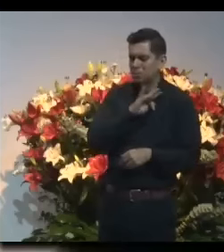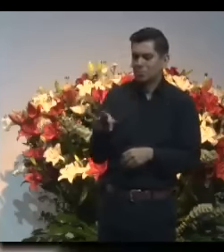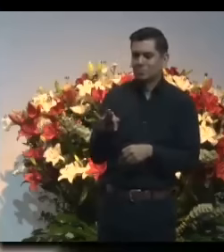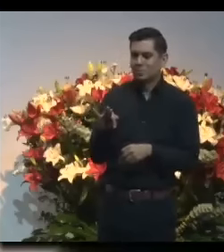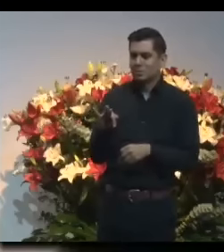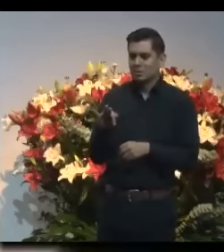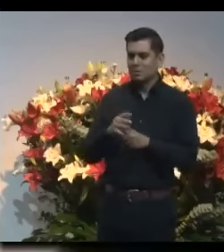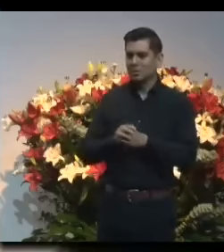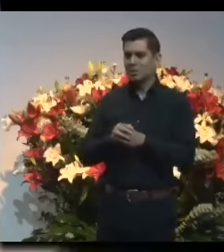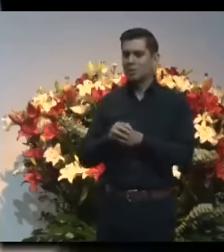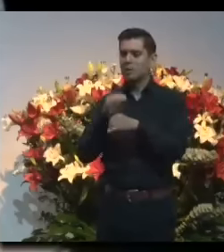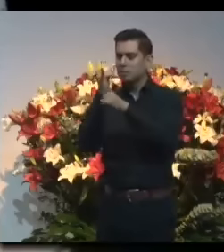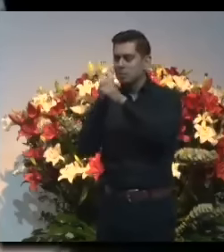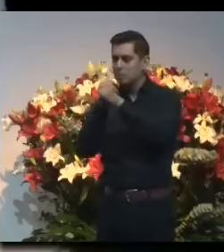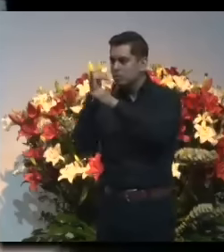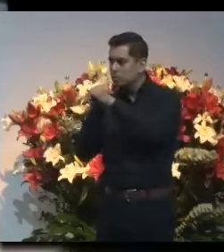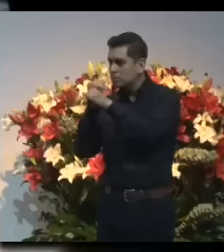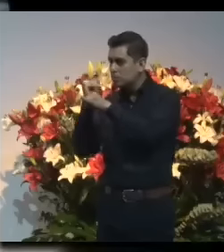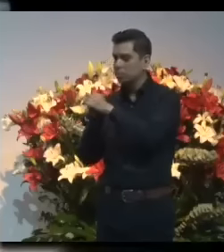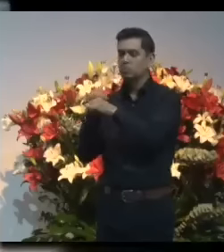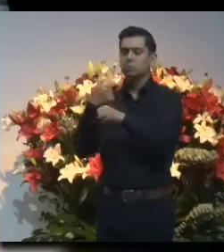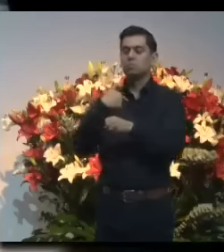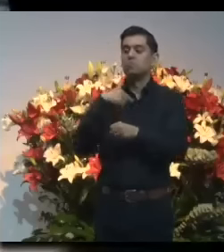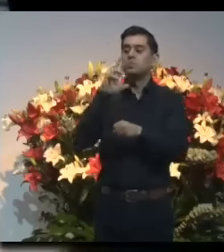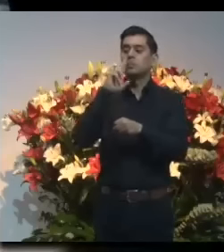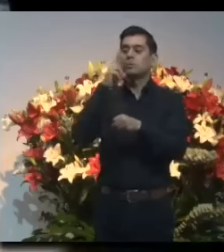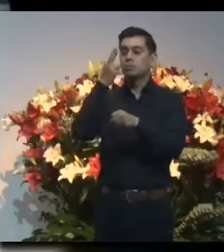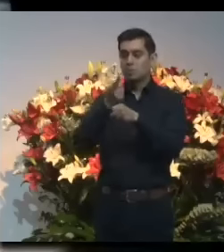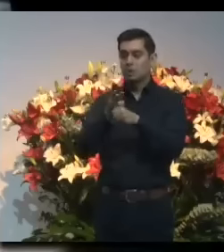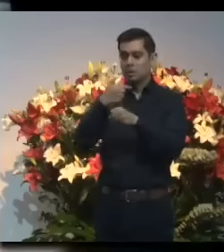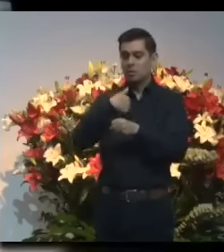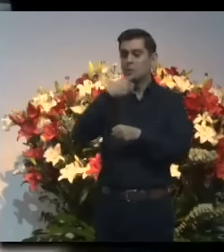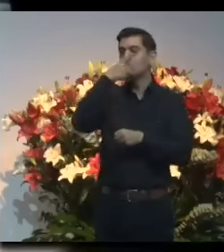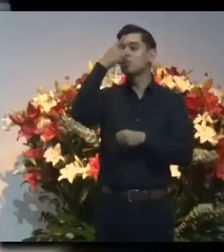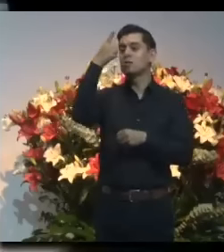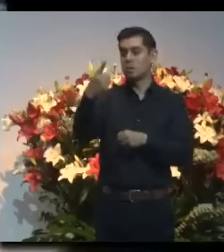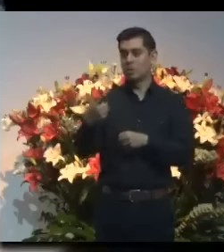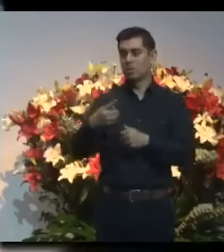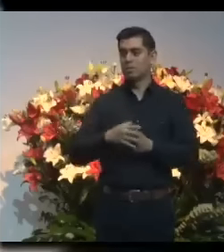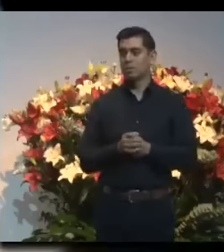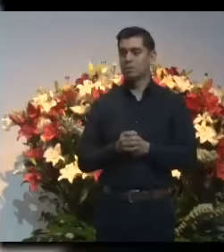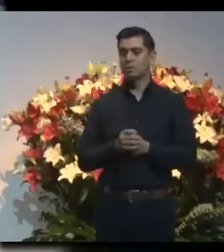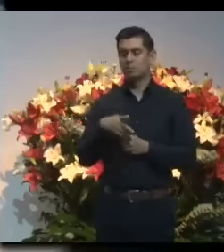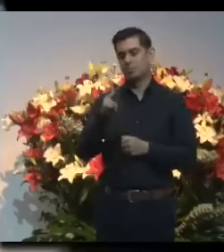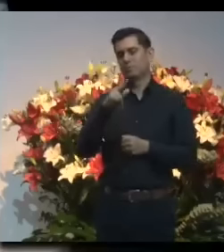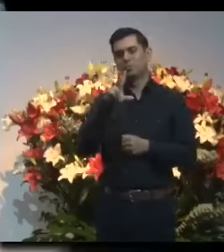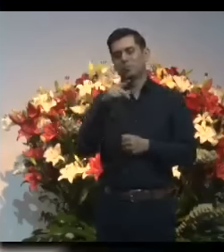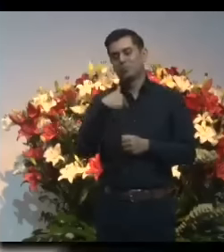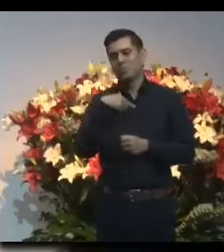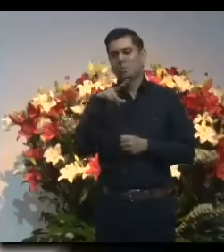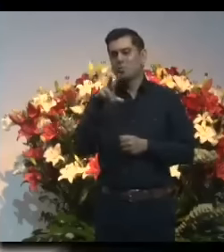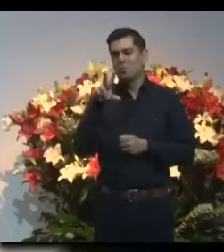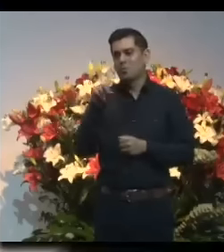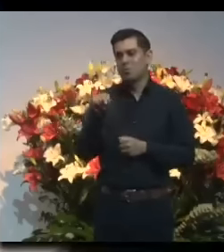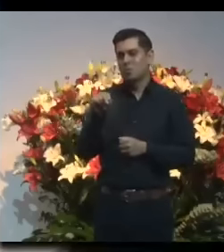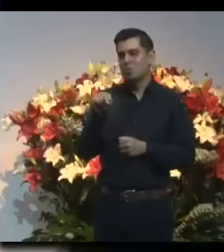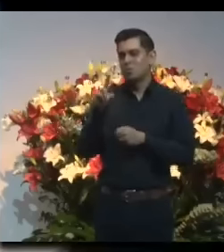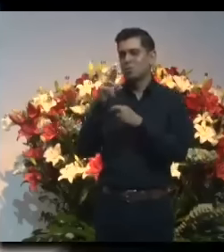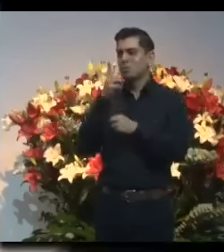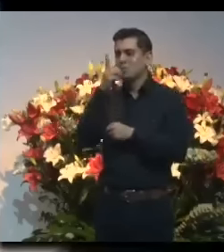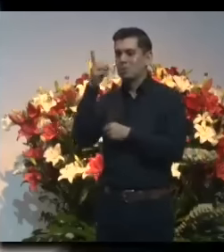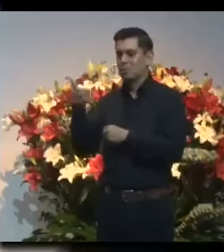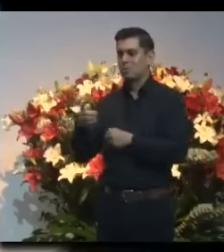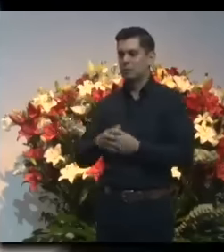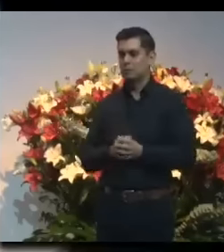al escrutinio. Yo puedo ser responsable de los que yo nombre. No puedo ser responsable de los que otros nombraron. Perdón, candidata,